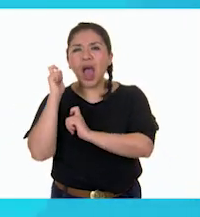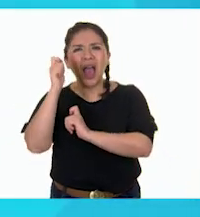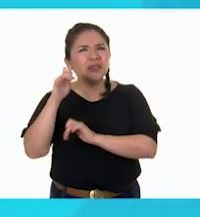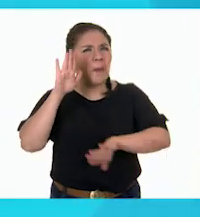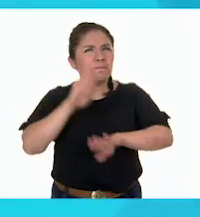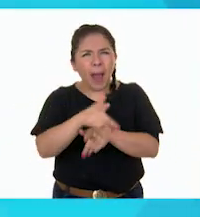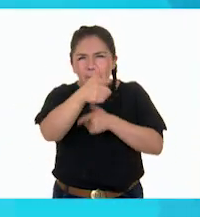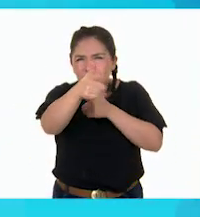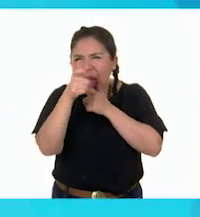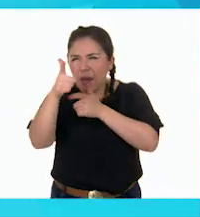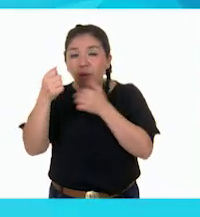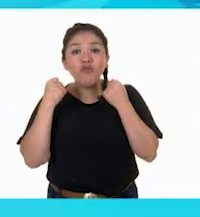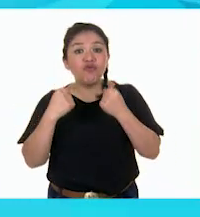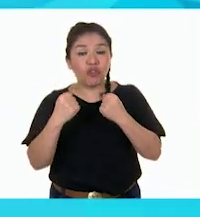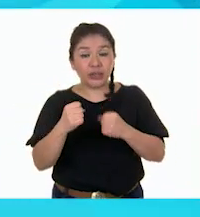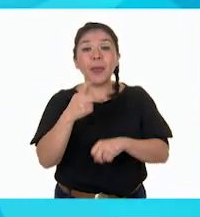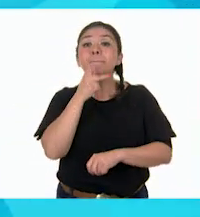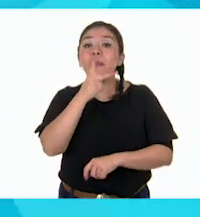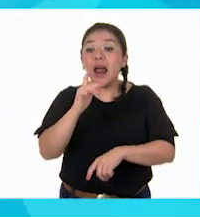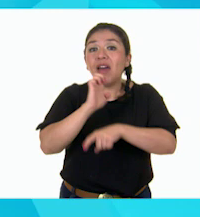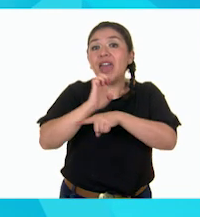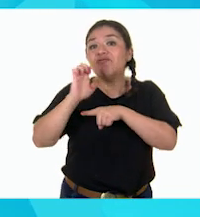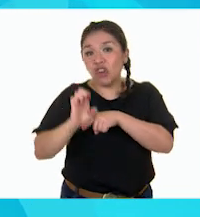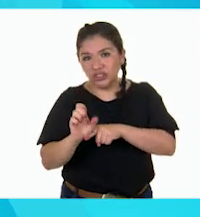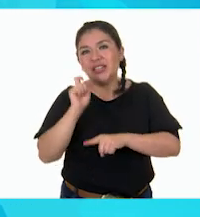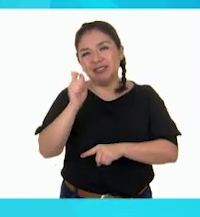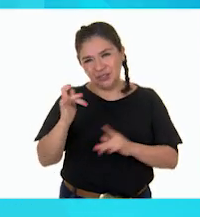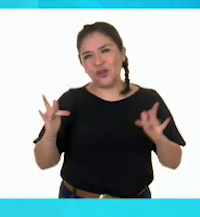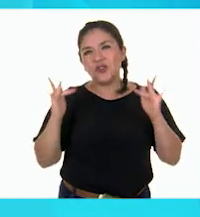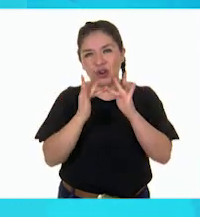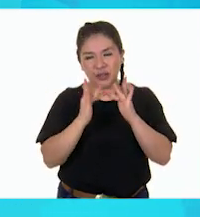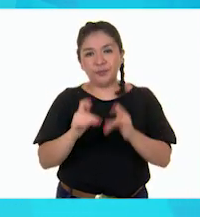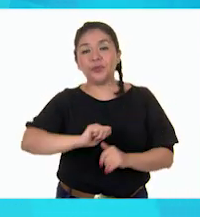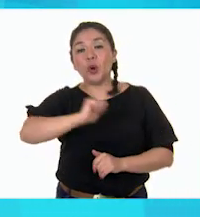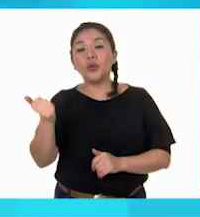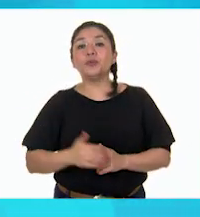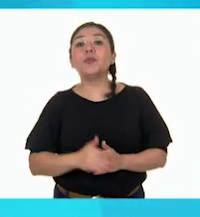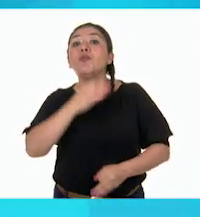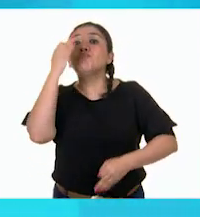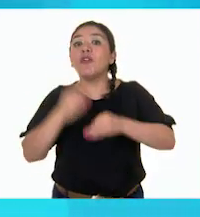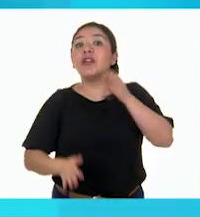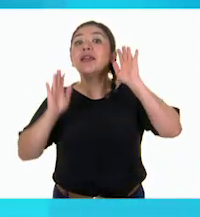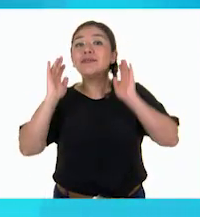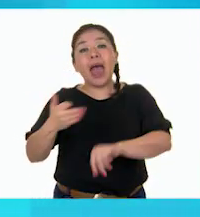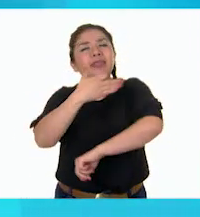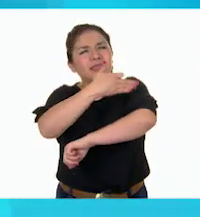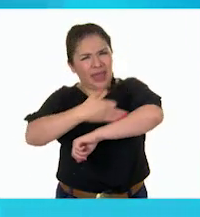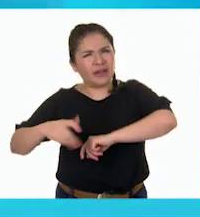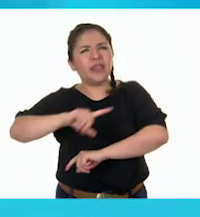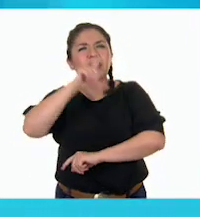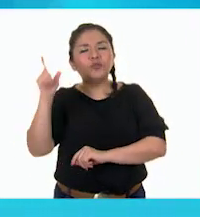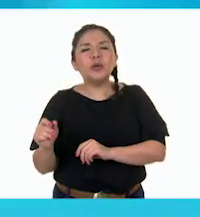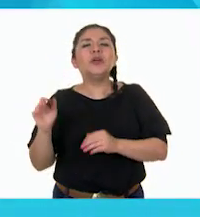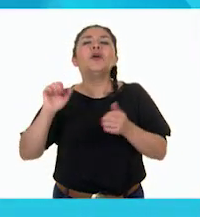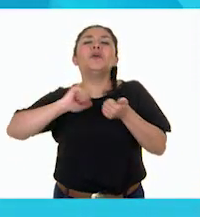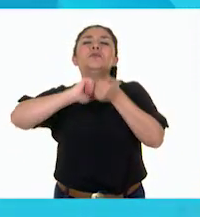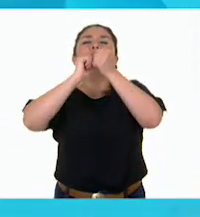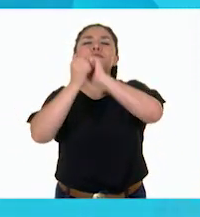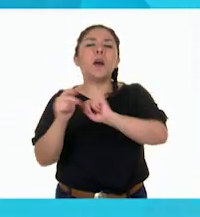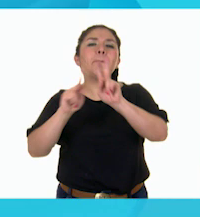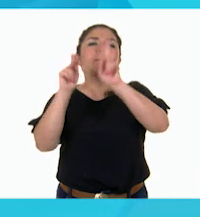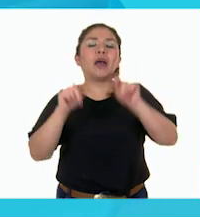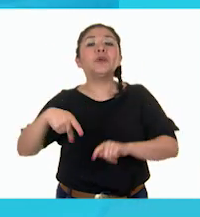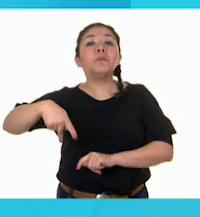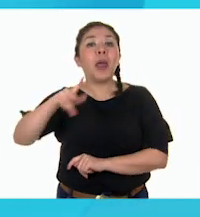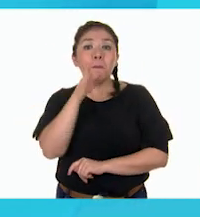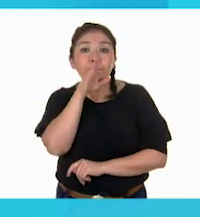cacería. Entonces es el conector. Exacto. Por fin, ya más tarde, se restableció la paz, pero el pobre